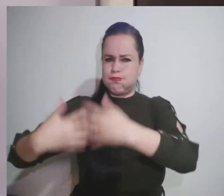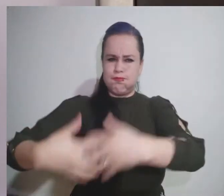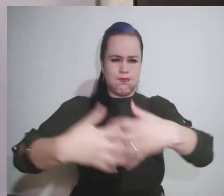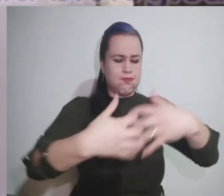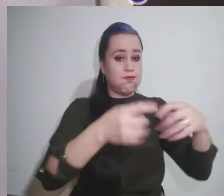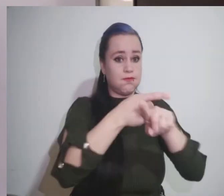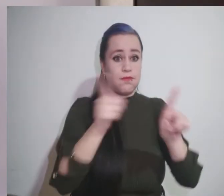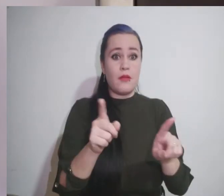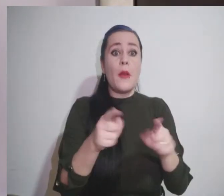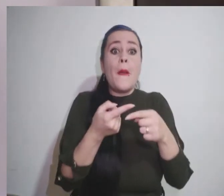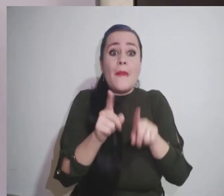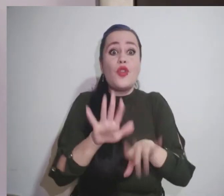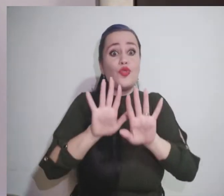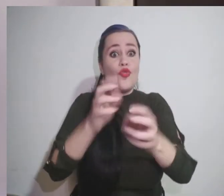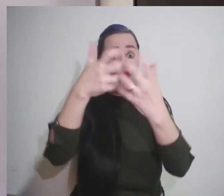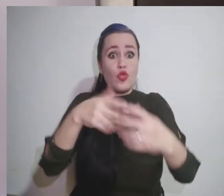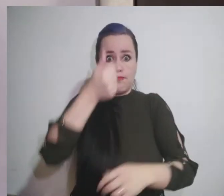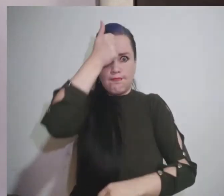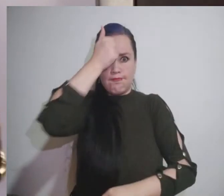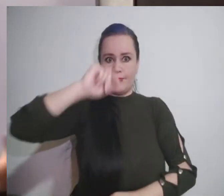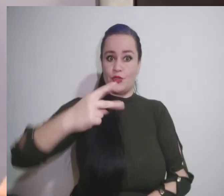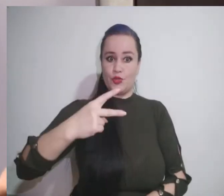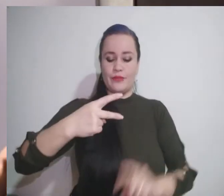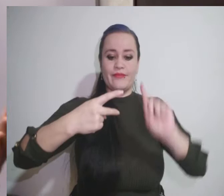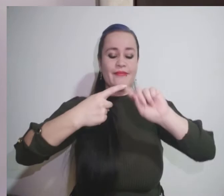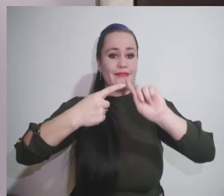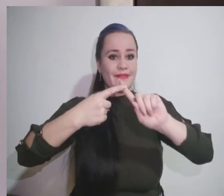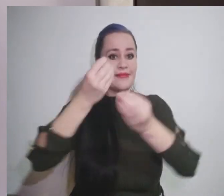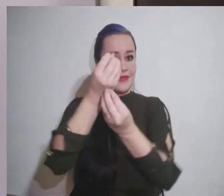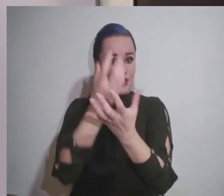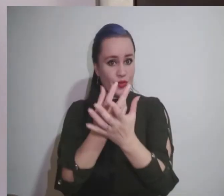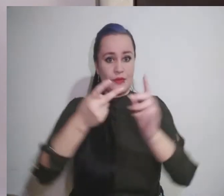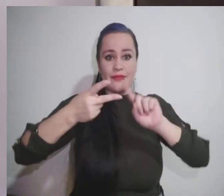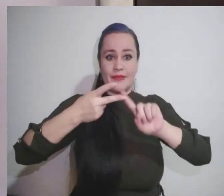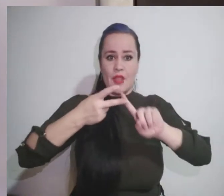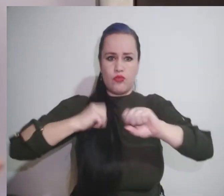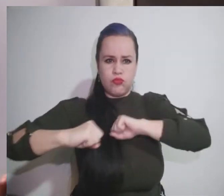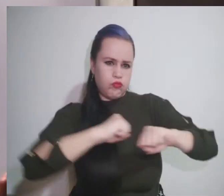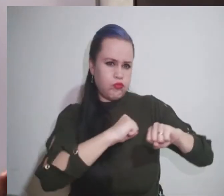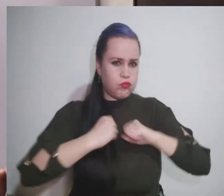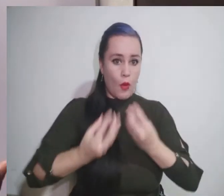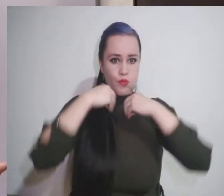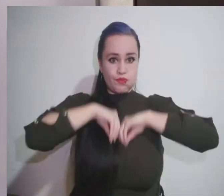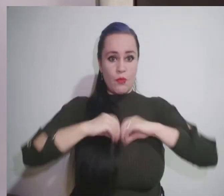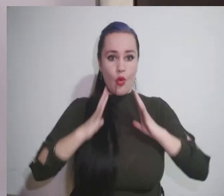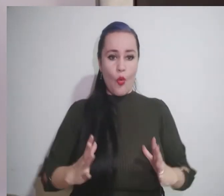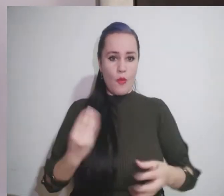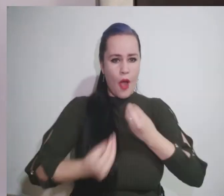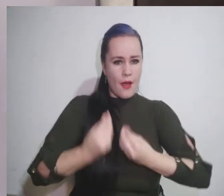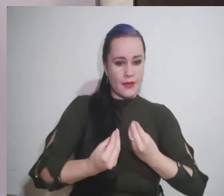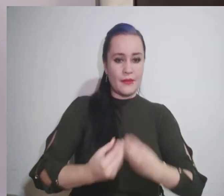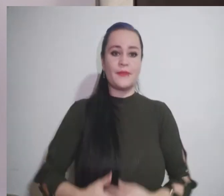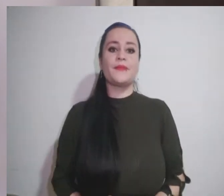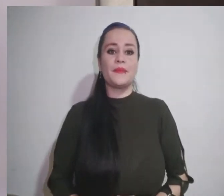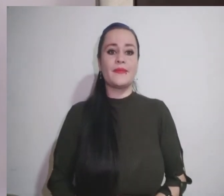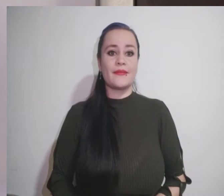la podemos dividir en dos: funciones estructurales y funciones de actividad biológica. Las